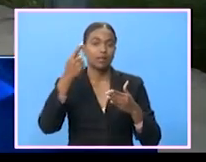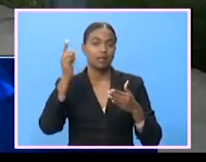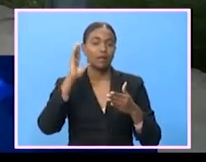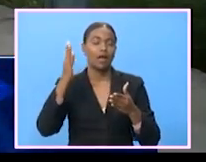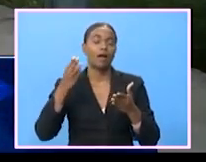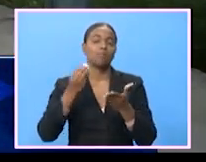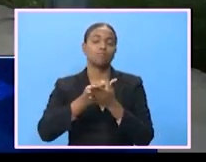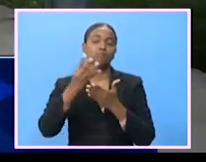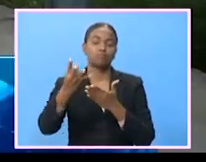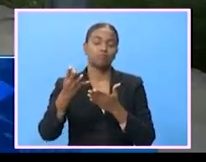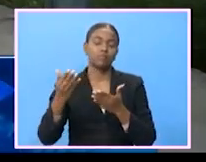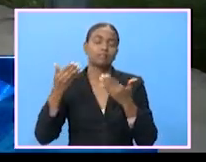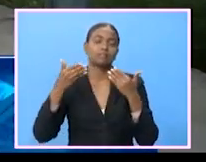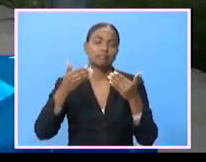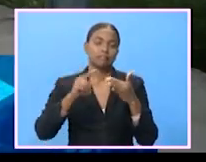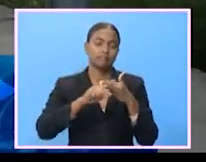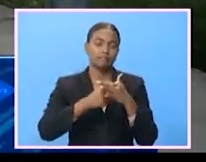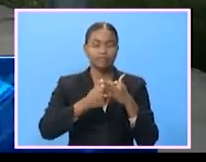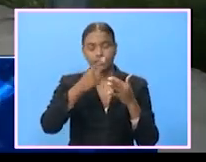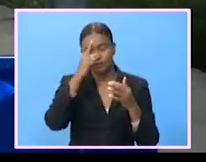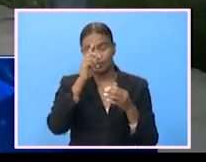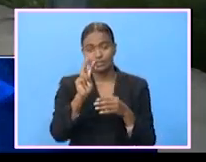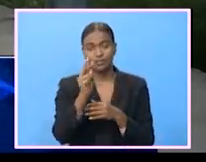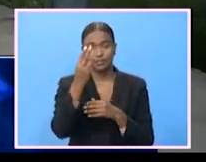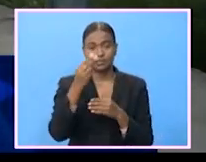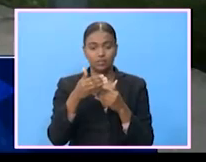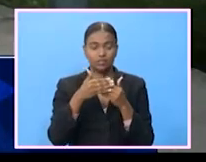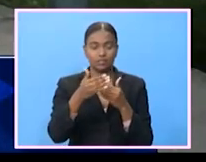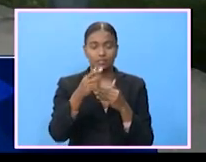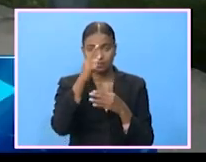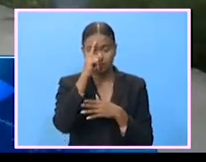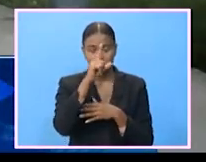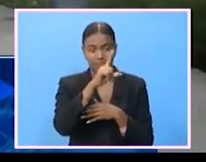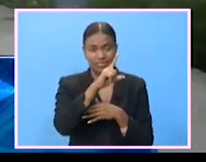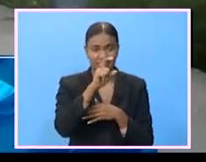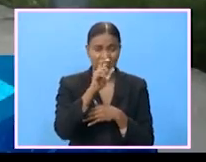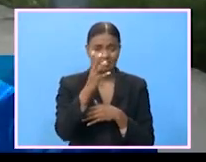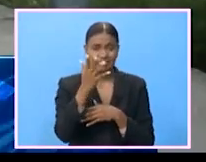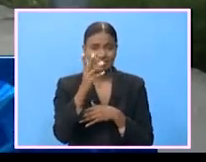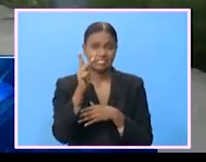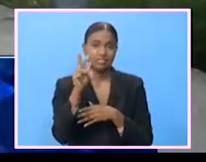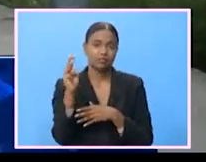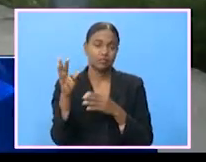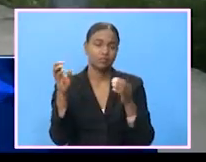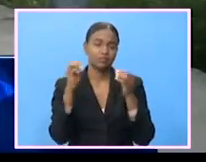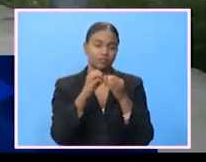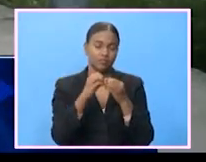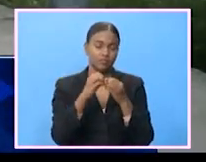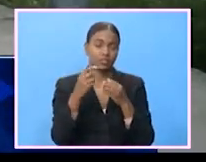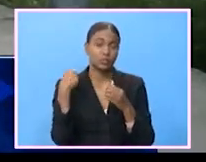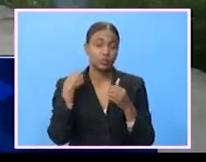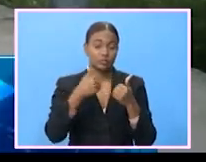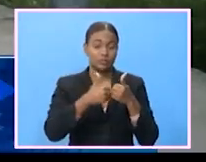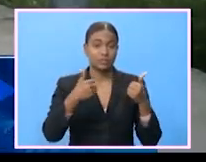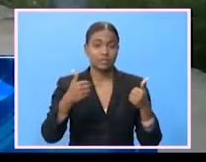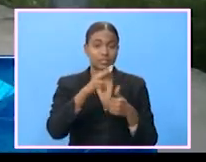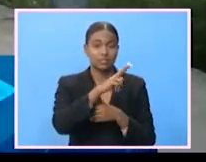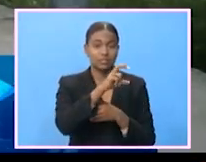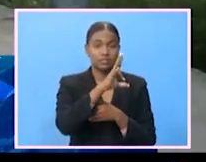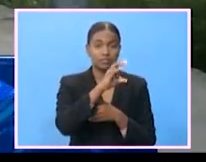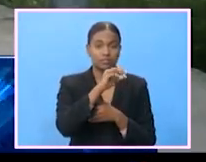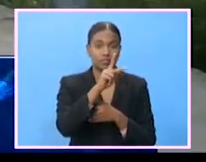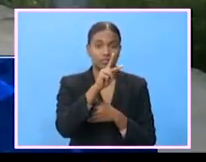licitará para dar entonces paso a lo que sería una segunda parte de unos 100 y tantos de kilómetros más. Nos divide en